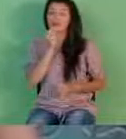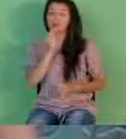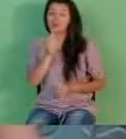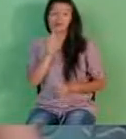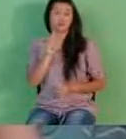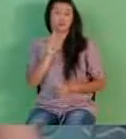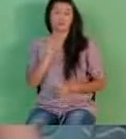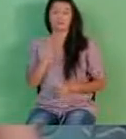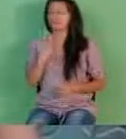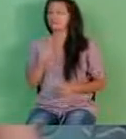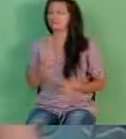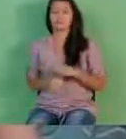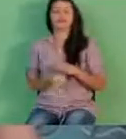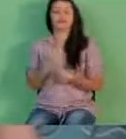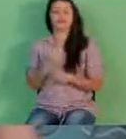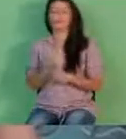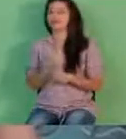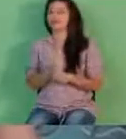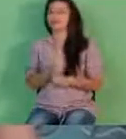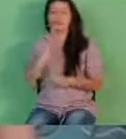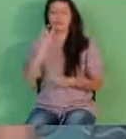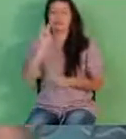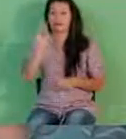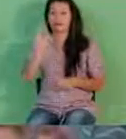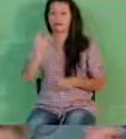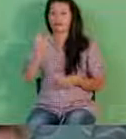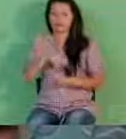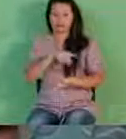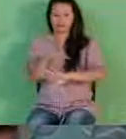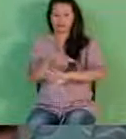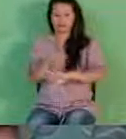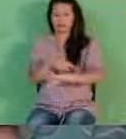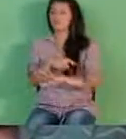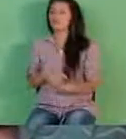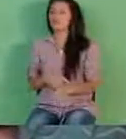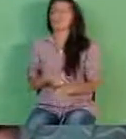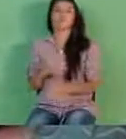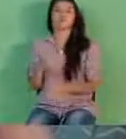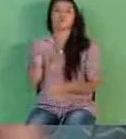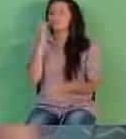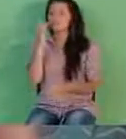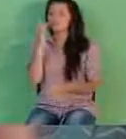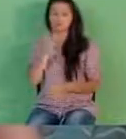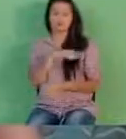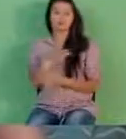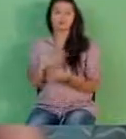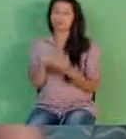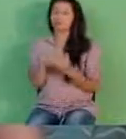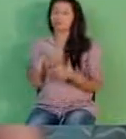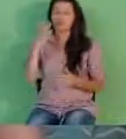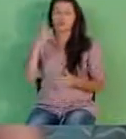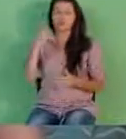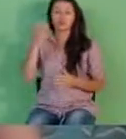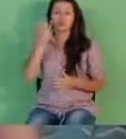tarea de veinticuatro horas sin descanso y tener un hijo pequeño digo yo antes de los cinco años es tener siempre